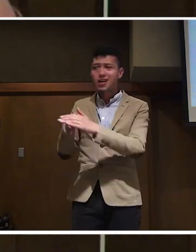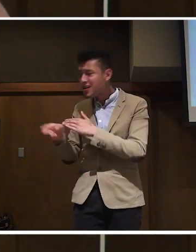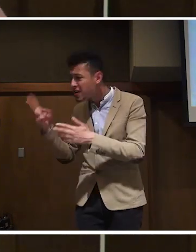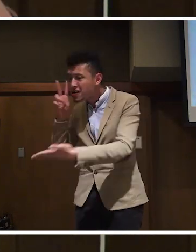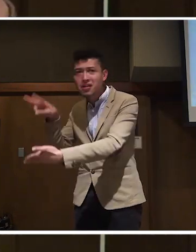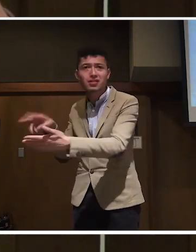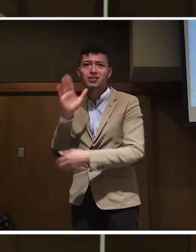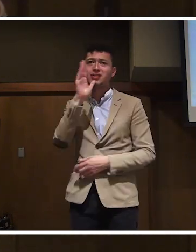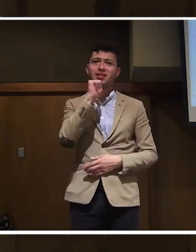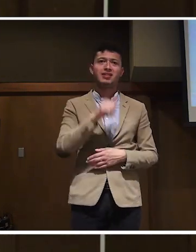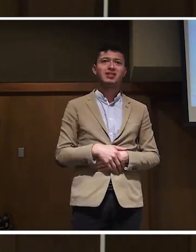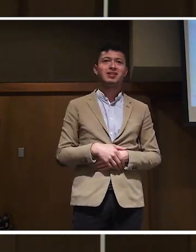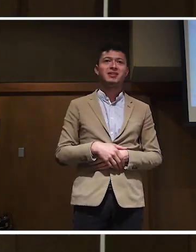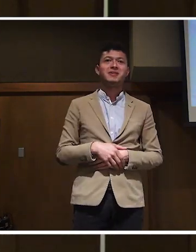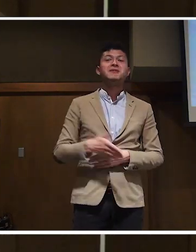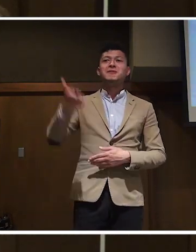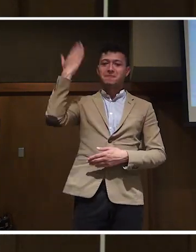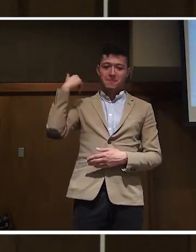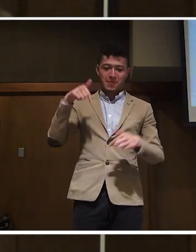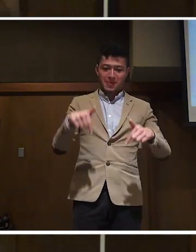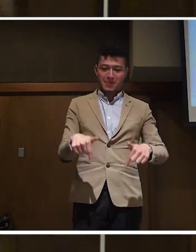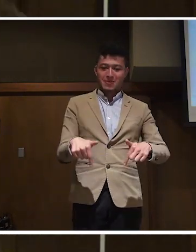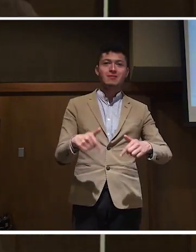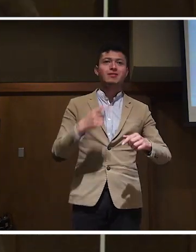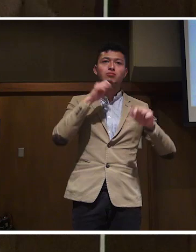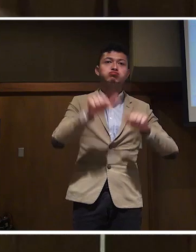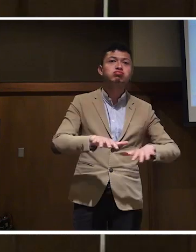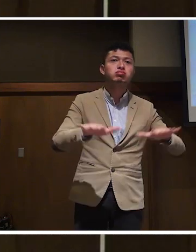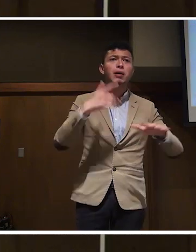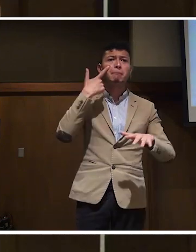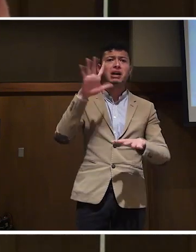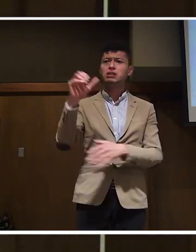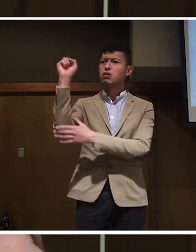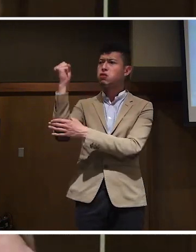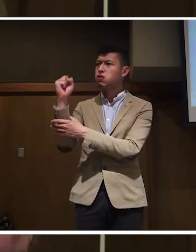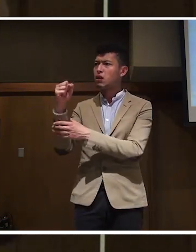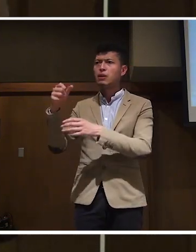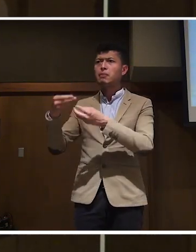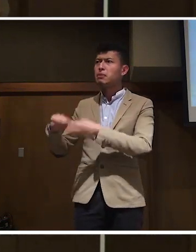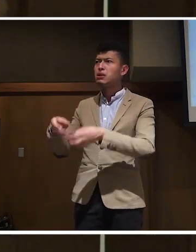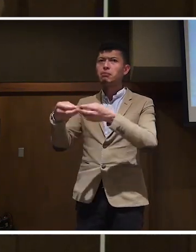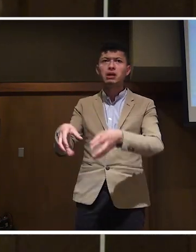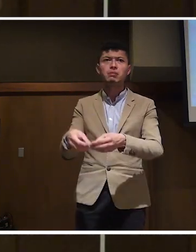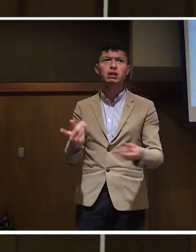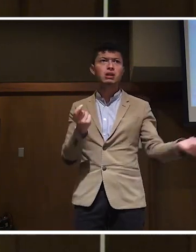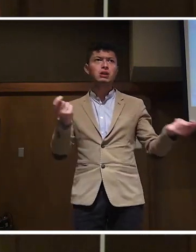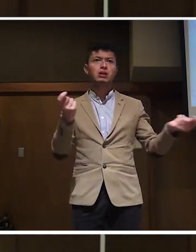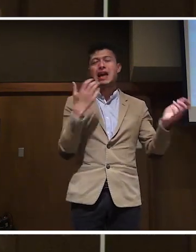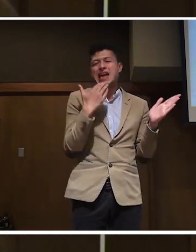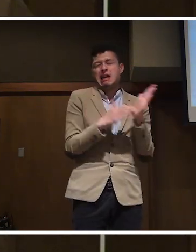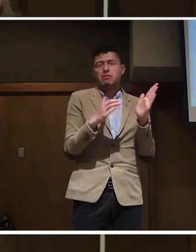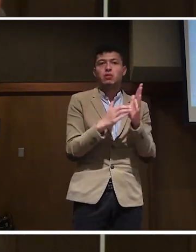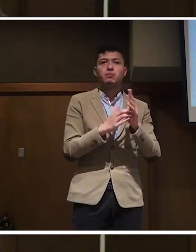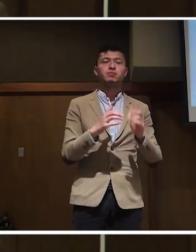veces operaba como una especie de suplencia para salvar lo que por alguna razón parecía estar perdiéndose por otro lado. Por ejemplo, la colección conográfica